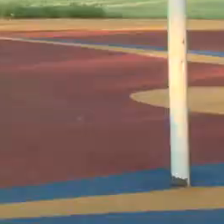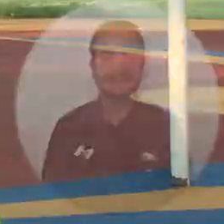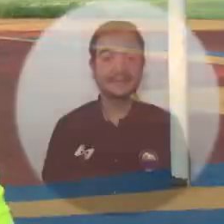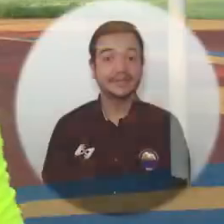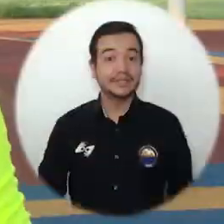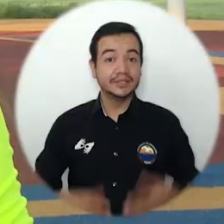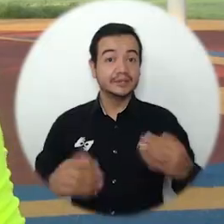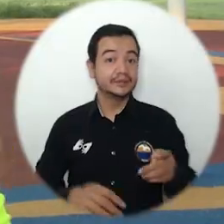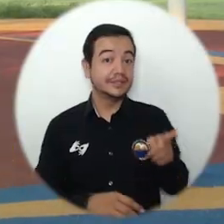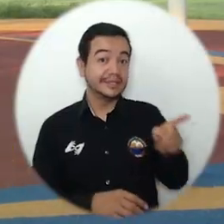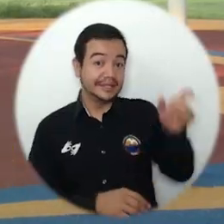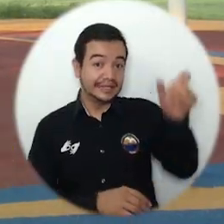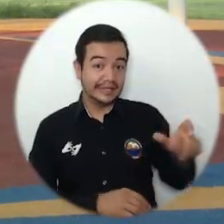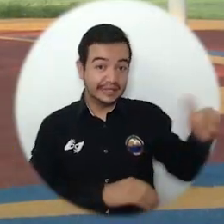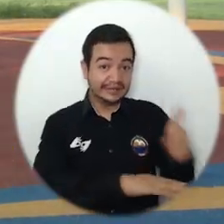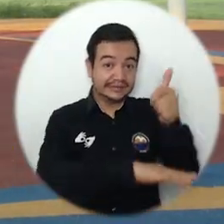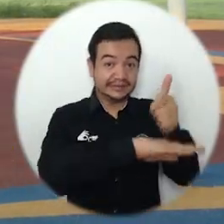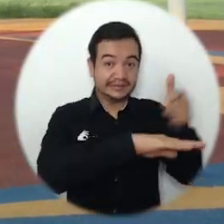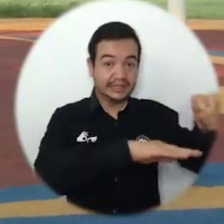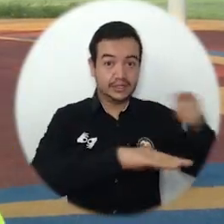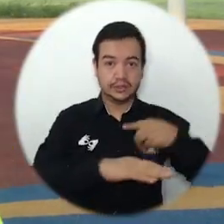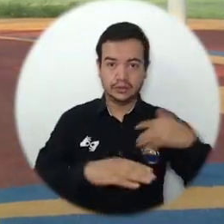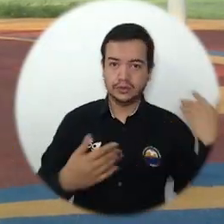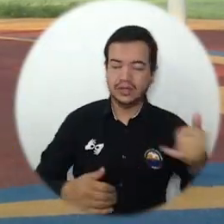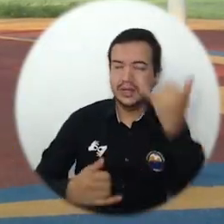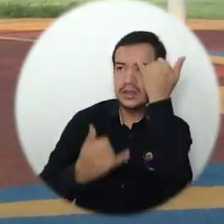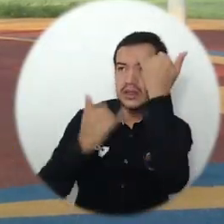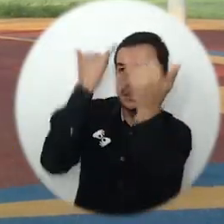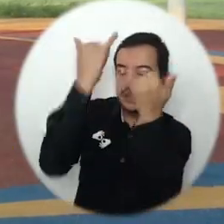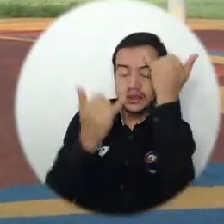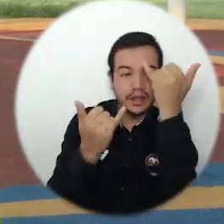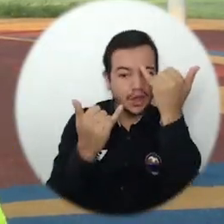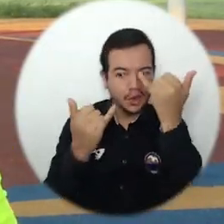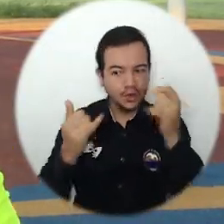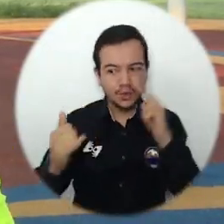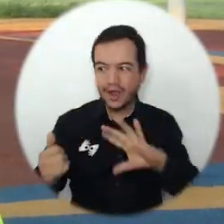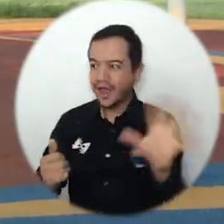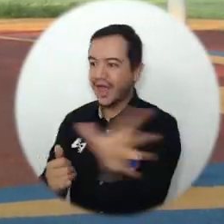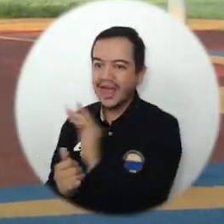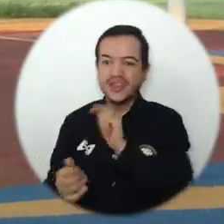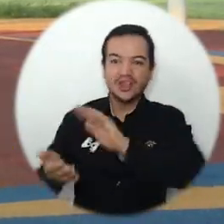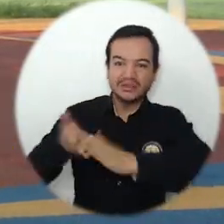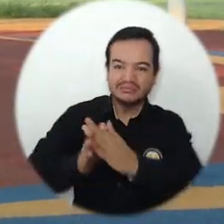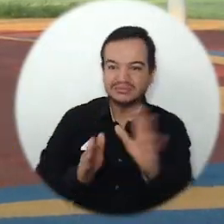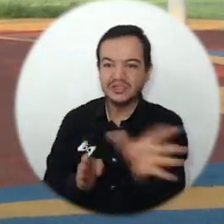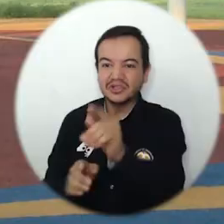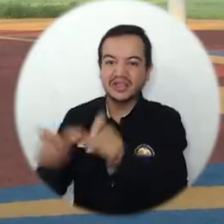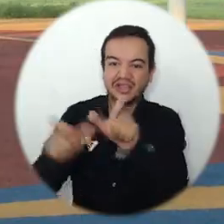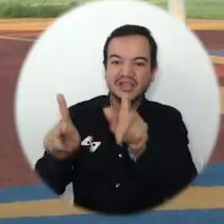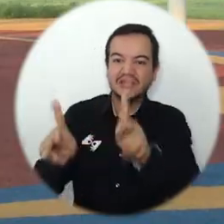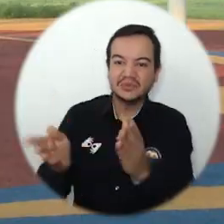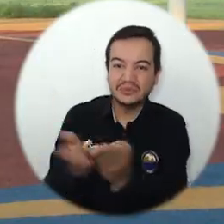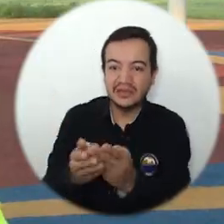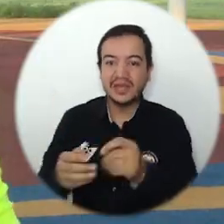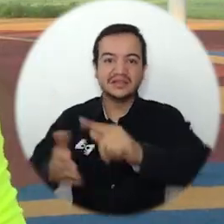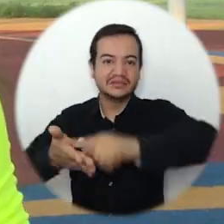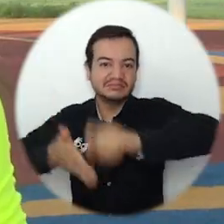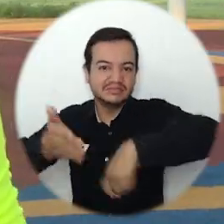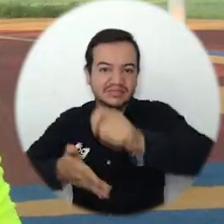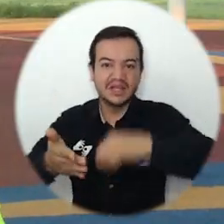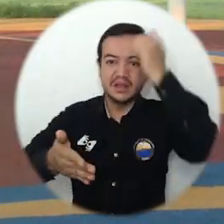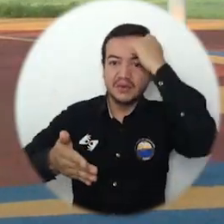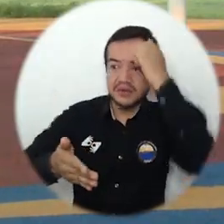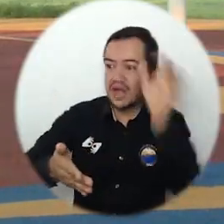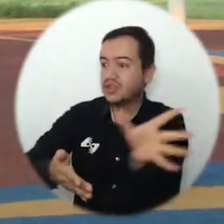Gracias a la iniciativa del señor rector, vamos a integrar a toda la comunidad, funcionarias, docentes, contratistas y estudiantes, todas las que se quieran